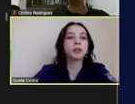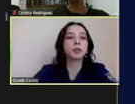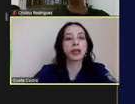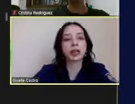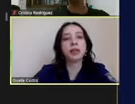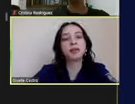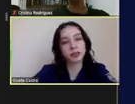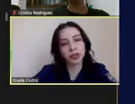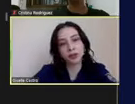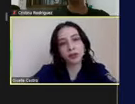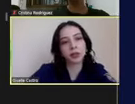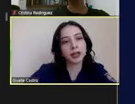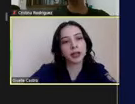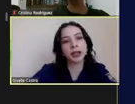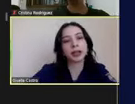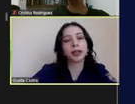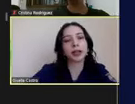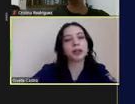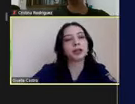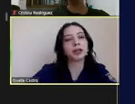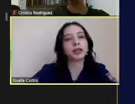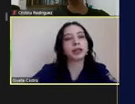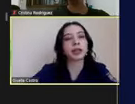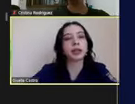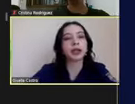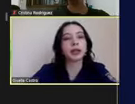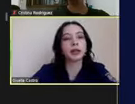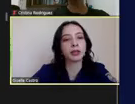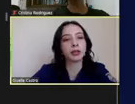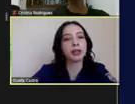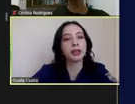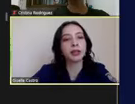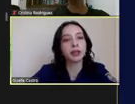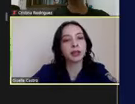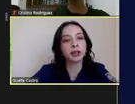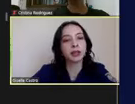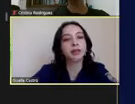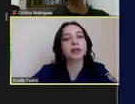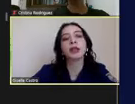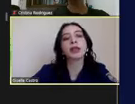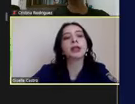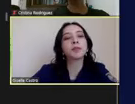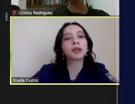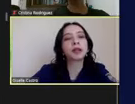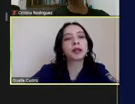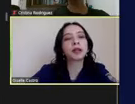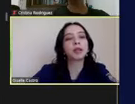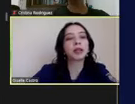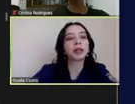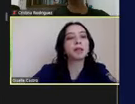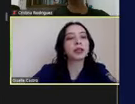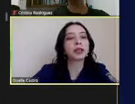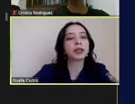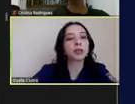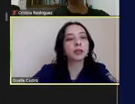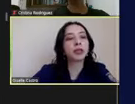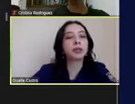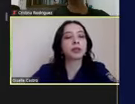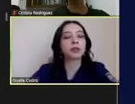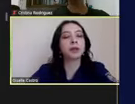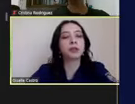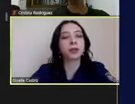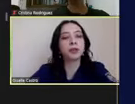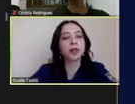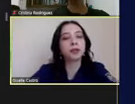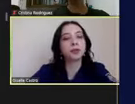se le pone una liga, empezando con una liga de resistencia ligera al paciente. Ajá. También se le puede pedir empezar a hacer